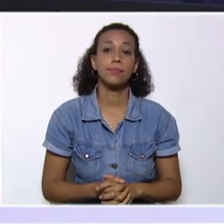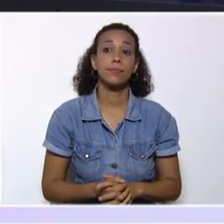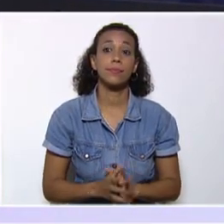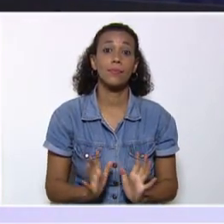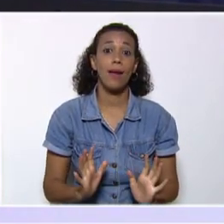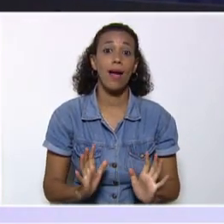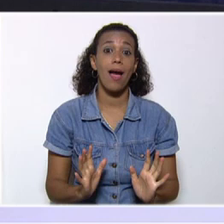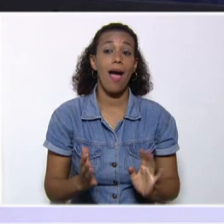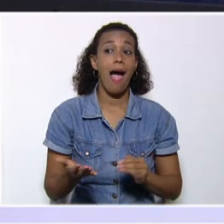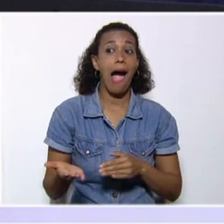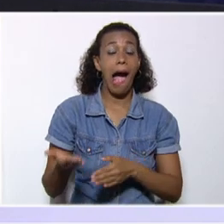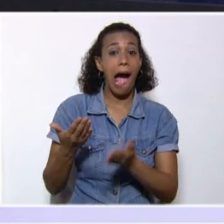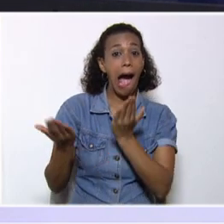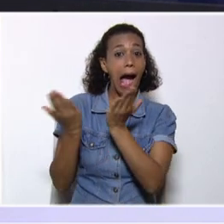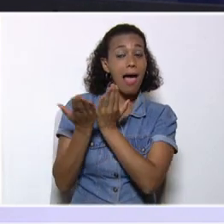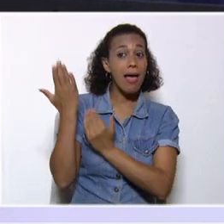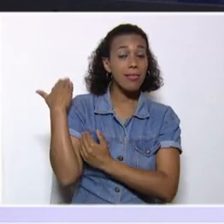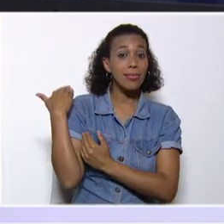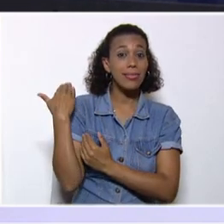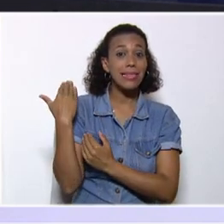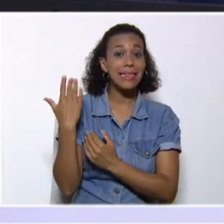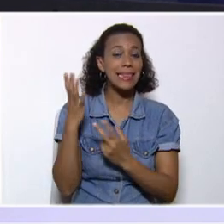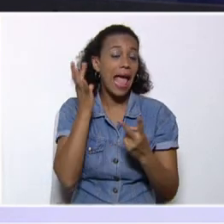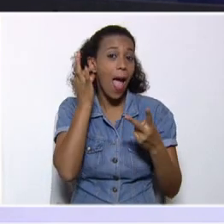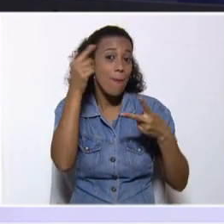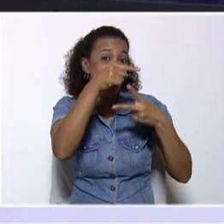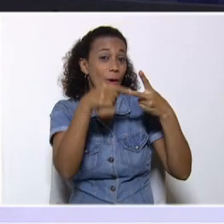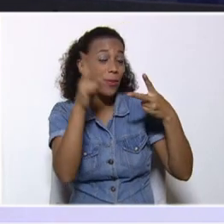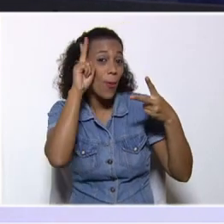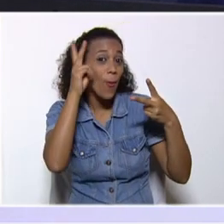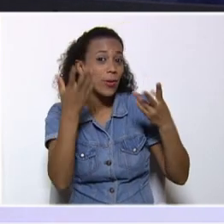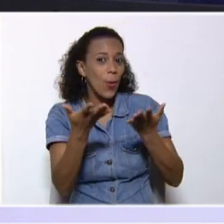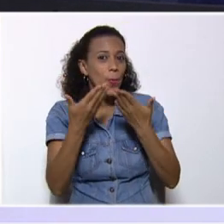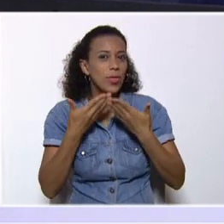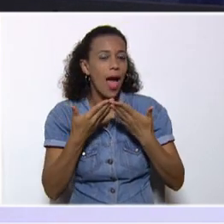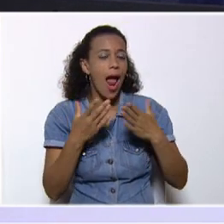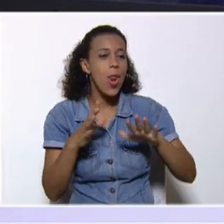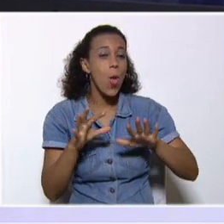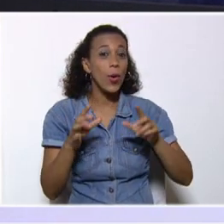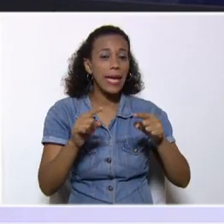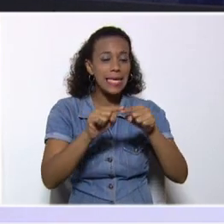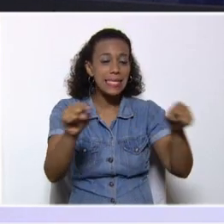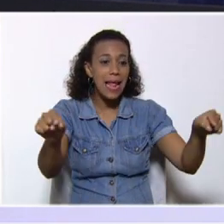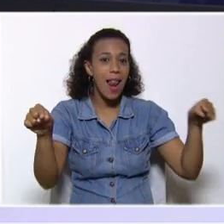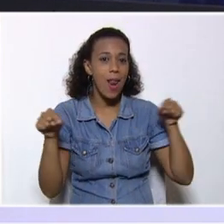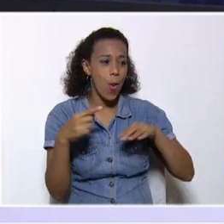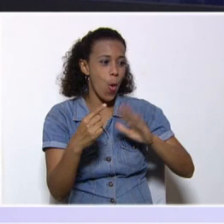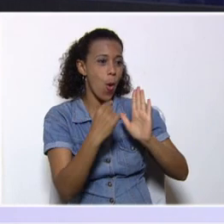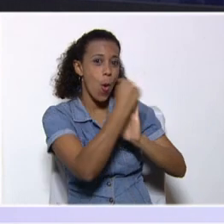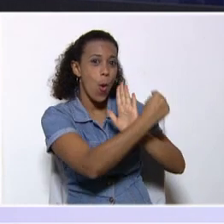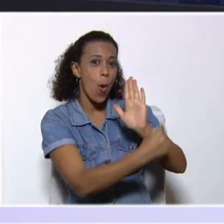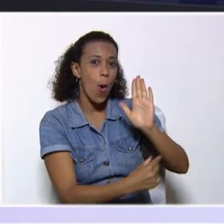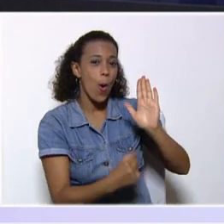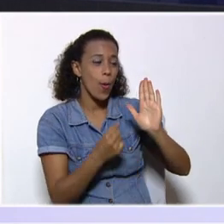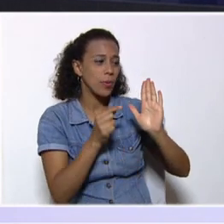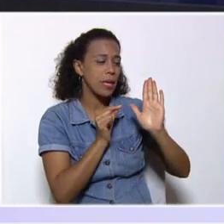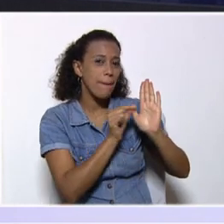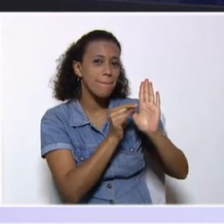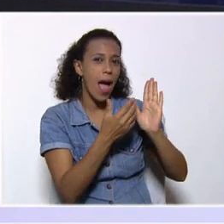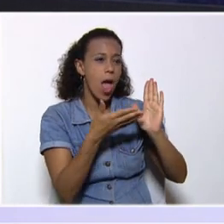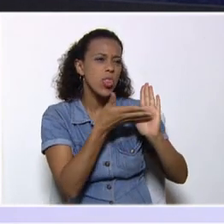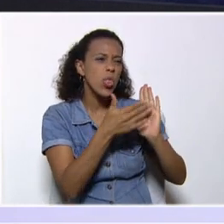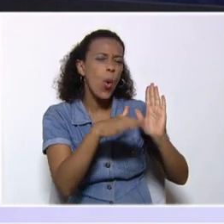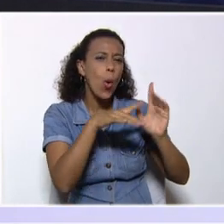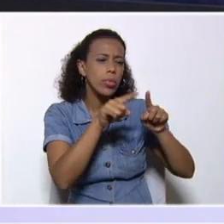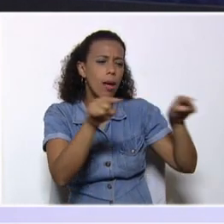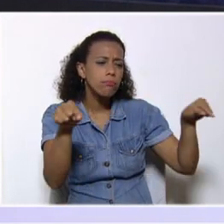Bueno, ya en programas anteriores hemos trabajado lo que es el croquis. También en esta oportunidad podemos trabajar el croquis, pero